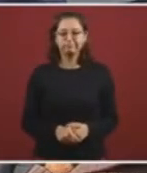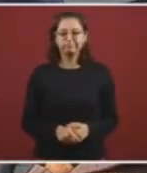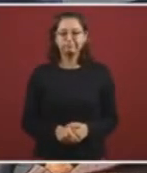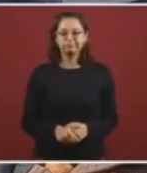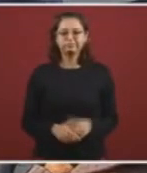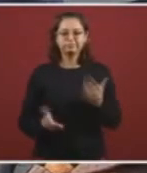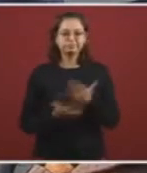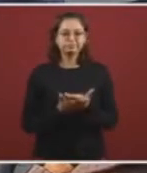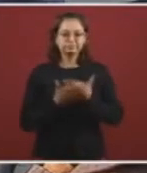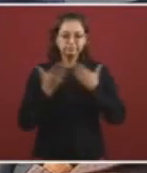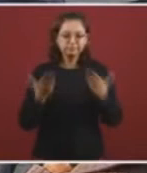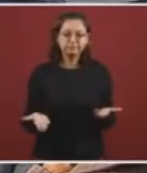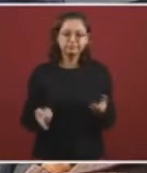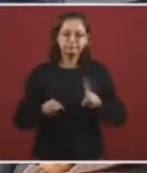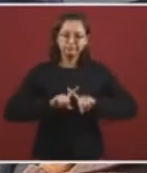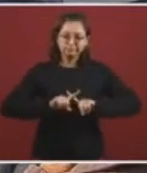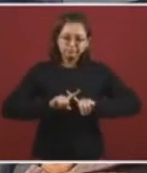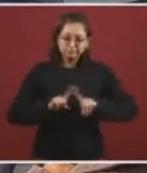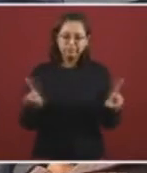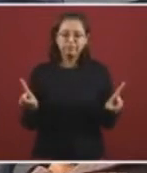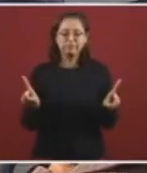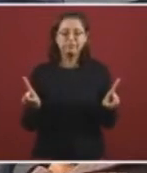Ahora es distinto.